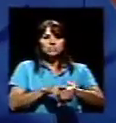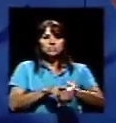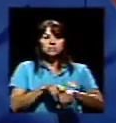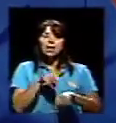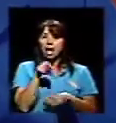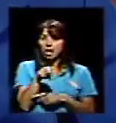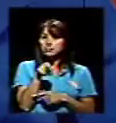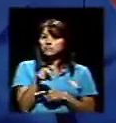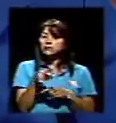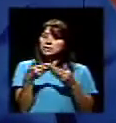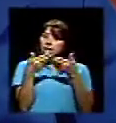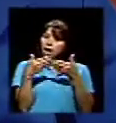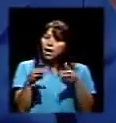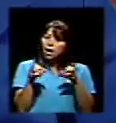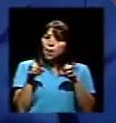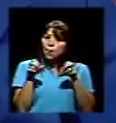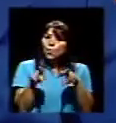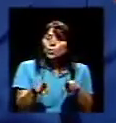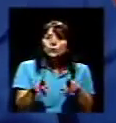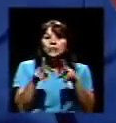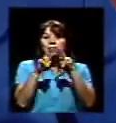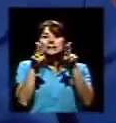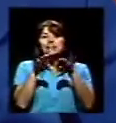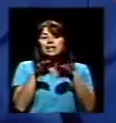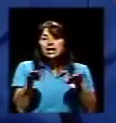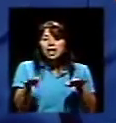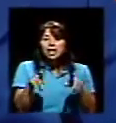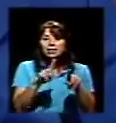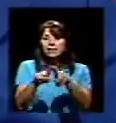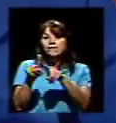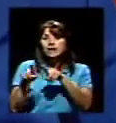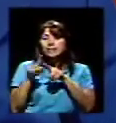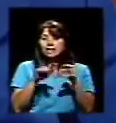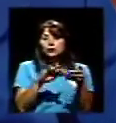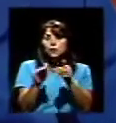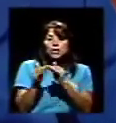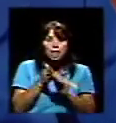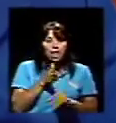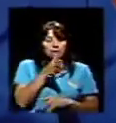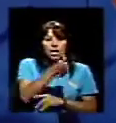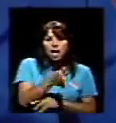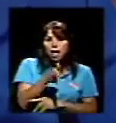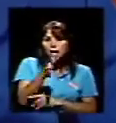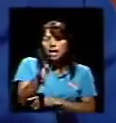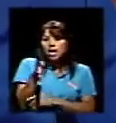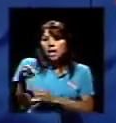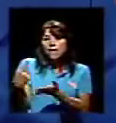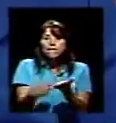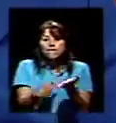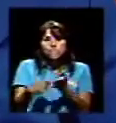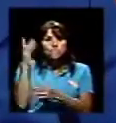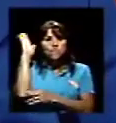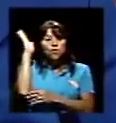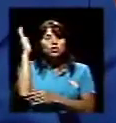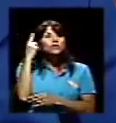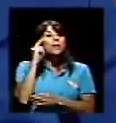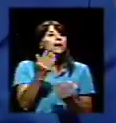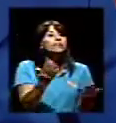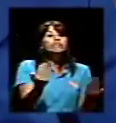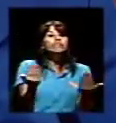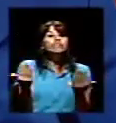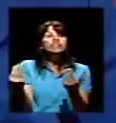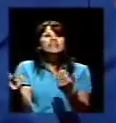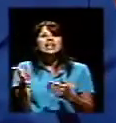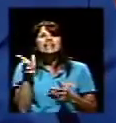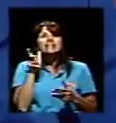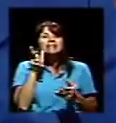abriendo espacios de internet en las comunidades, se están organizando foros para saber qué es lo que quiere la gente. Yo siempre